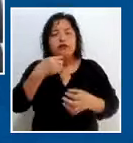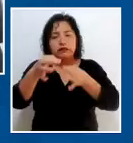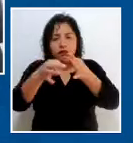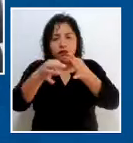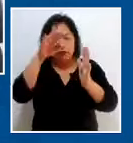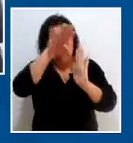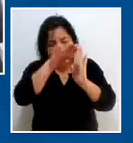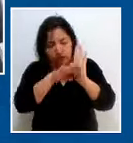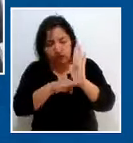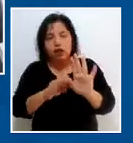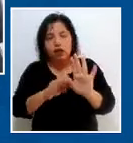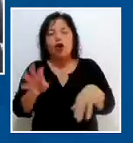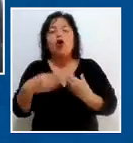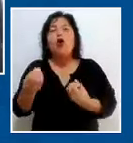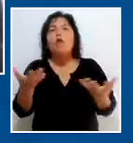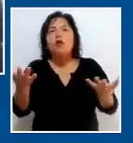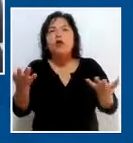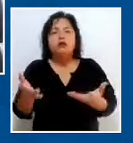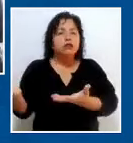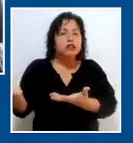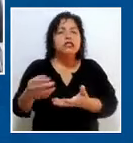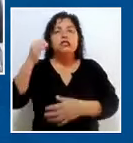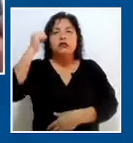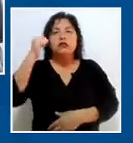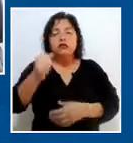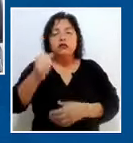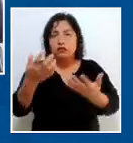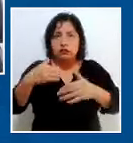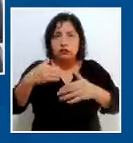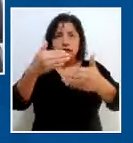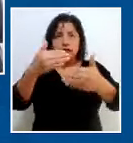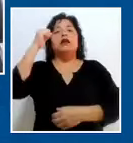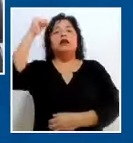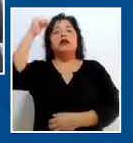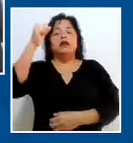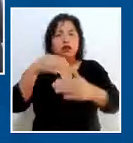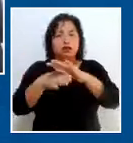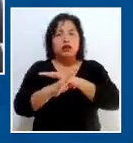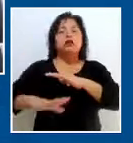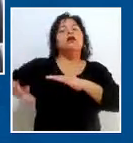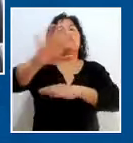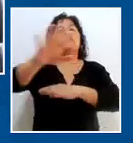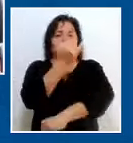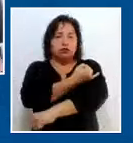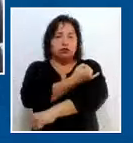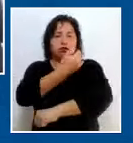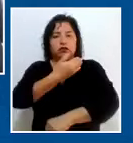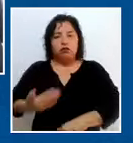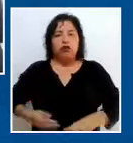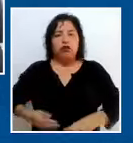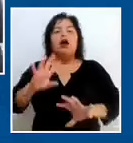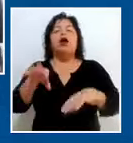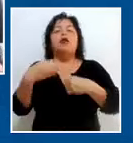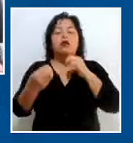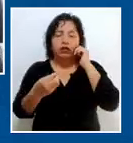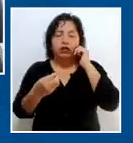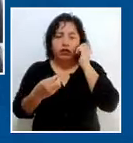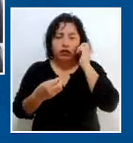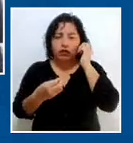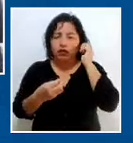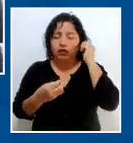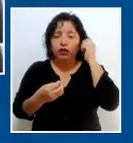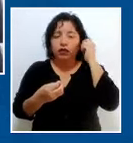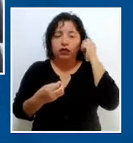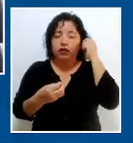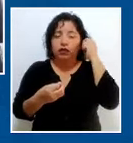cómo está la situación del derecho de acceso a nivel de todas las entidades públicas, ¿no? Porque existe una obligación de